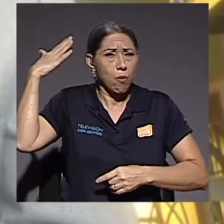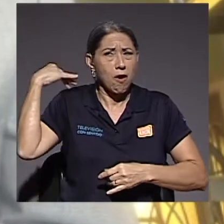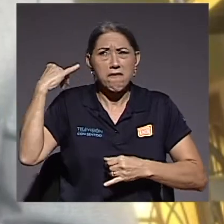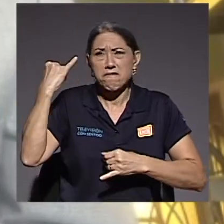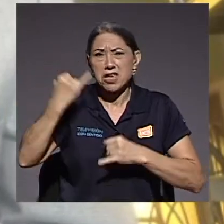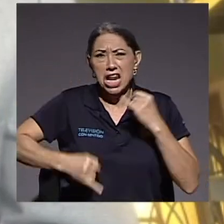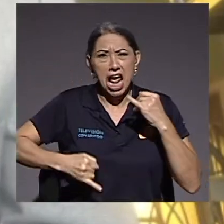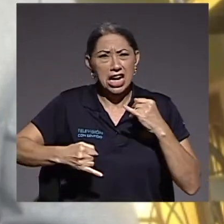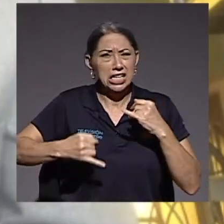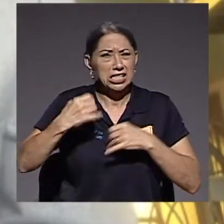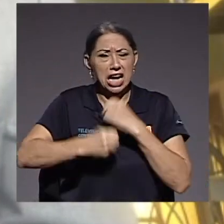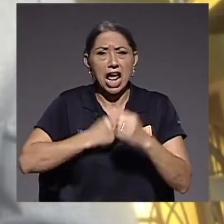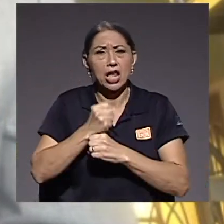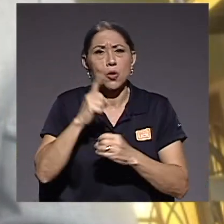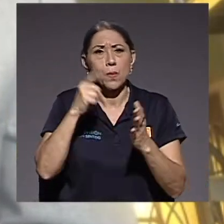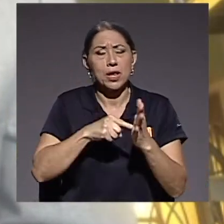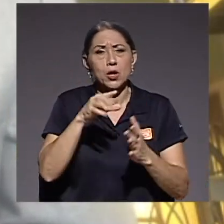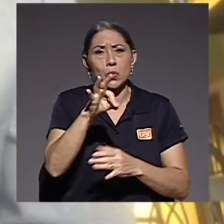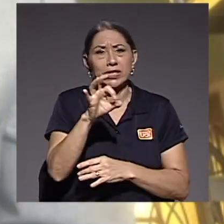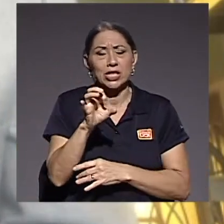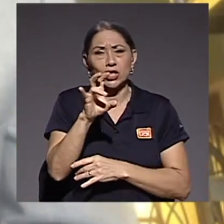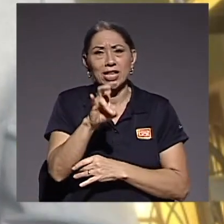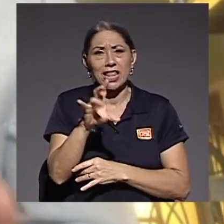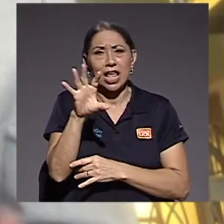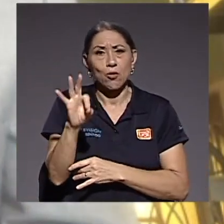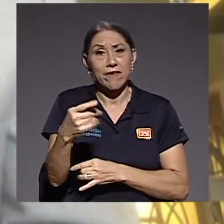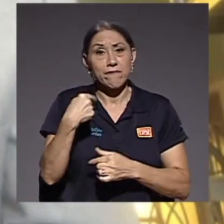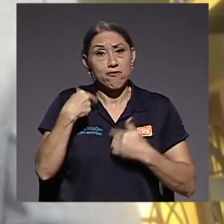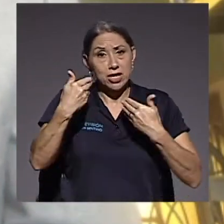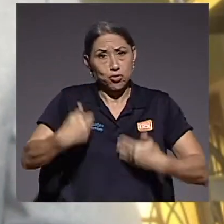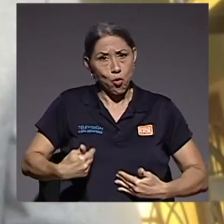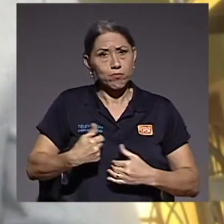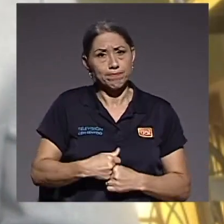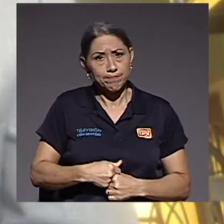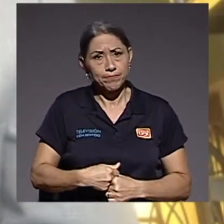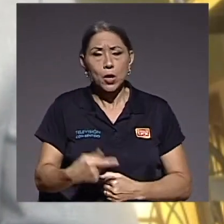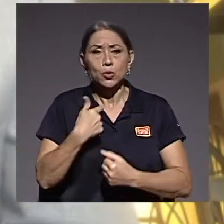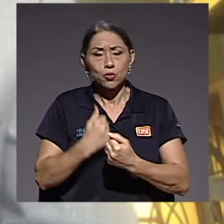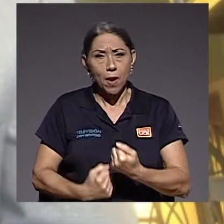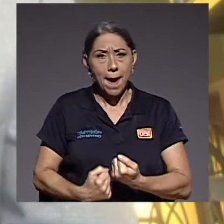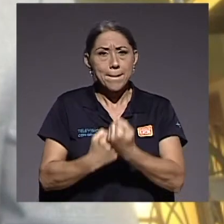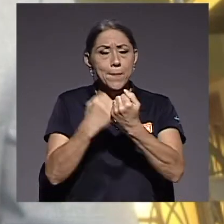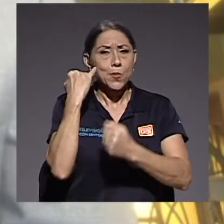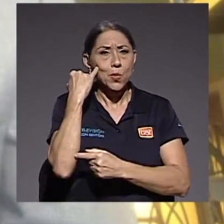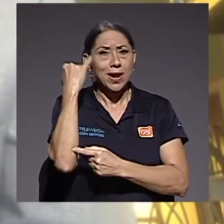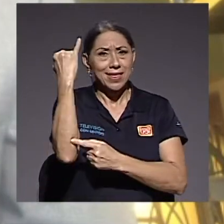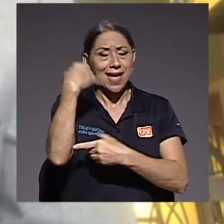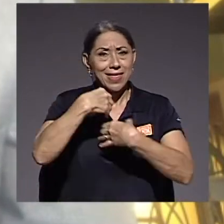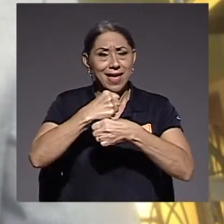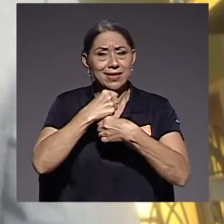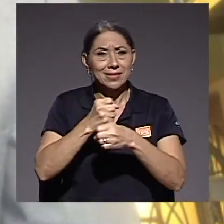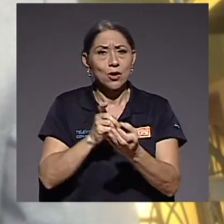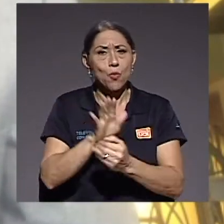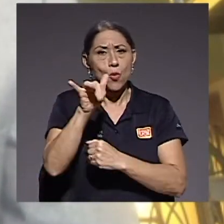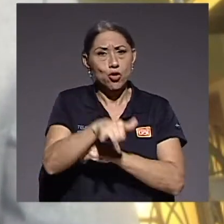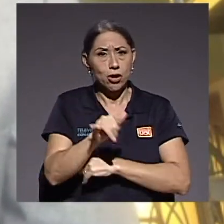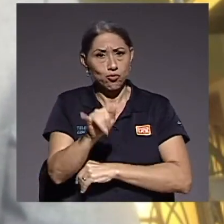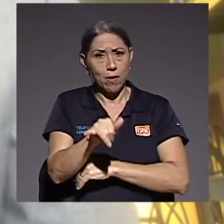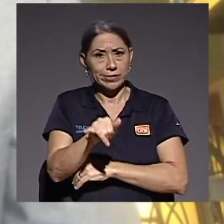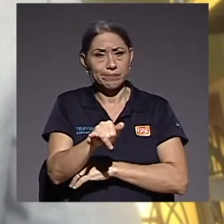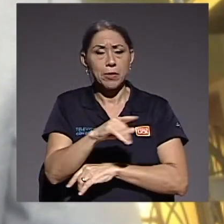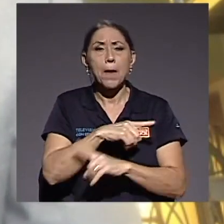finales de los 79, fui yo. Así es que yo apoyo la idea de hacer un proyecto. Lo que hay que ver